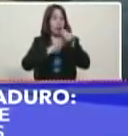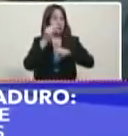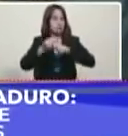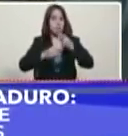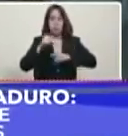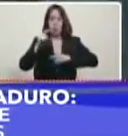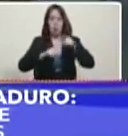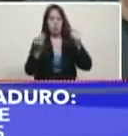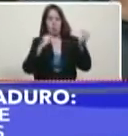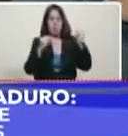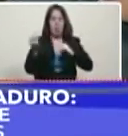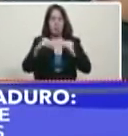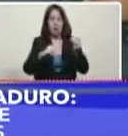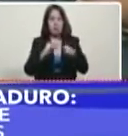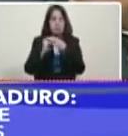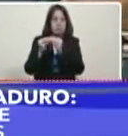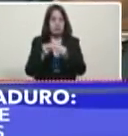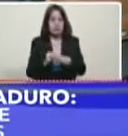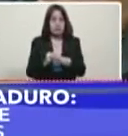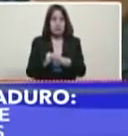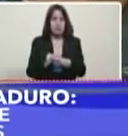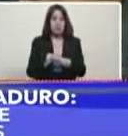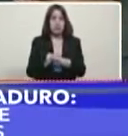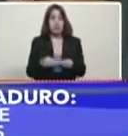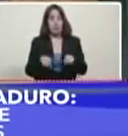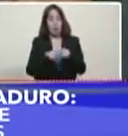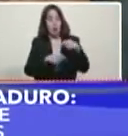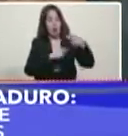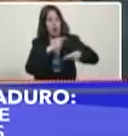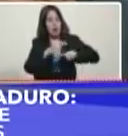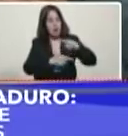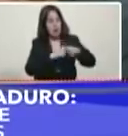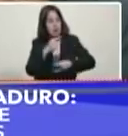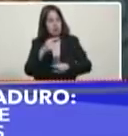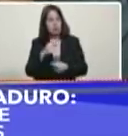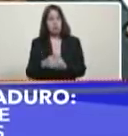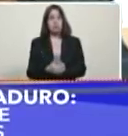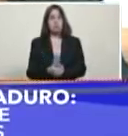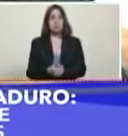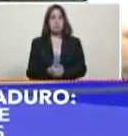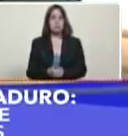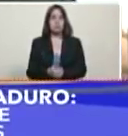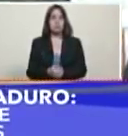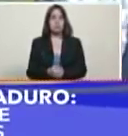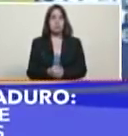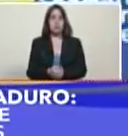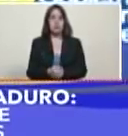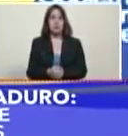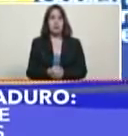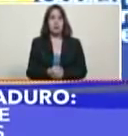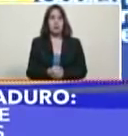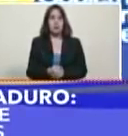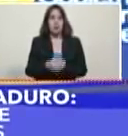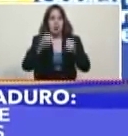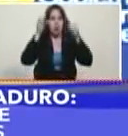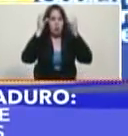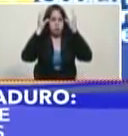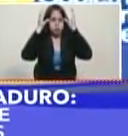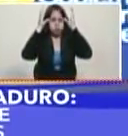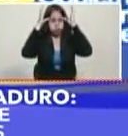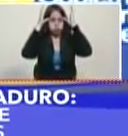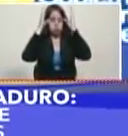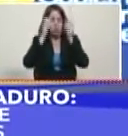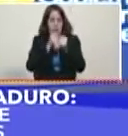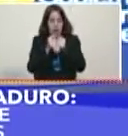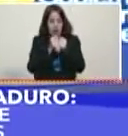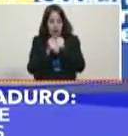Bueno, también es la generación que llaman Millennium, que viene aquí, mira, tiene el conocimiento aquí en los todos